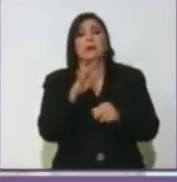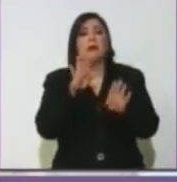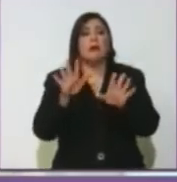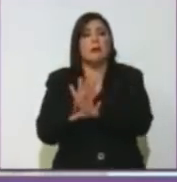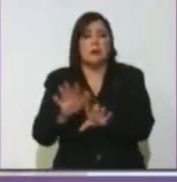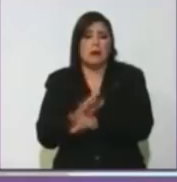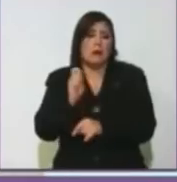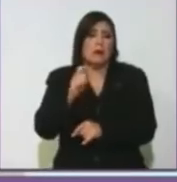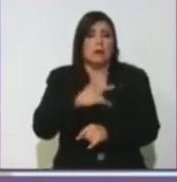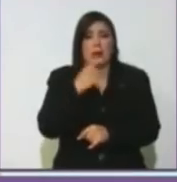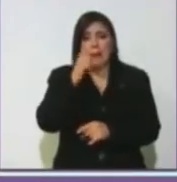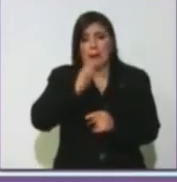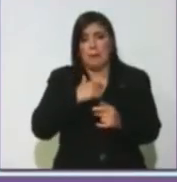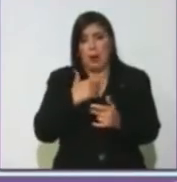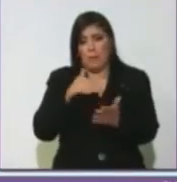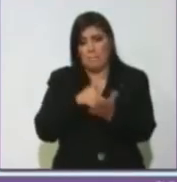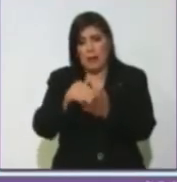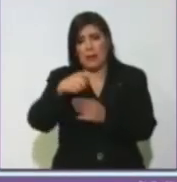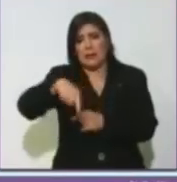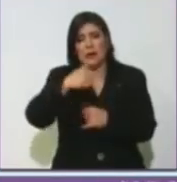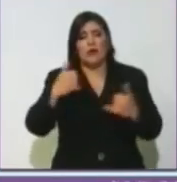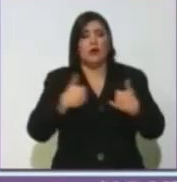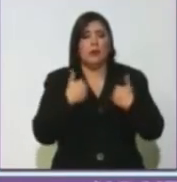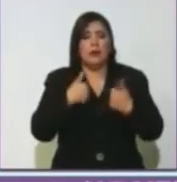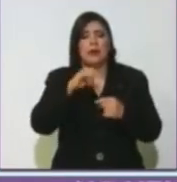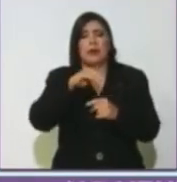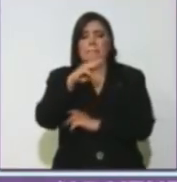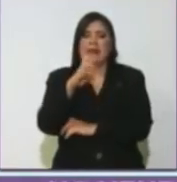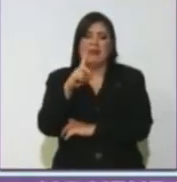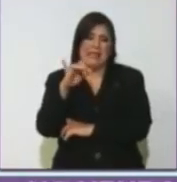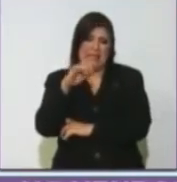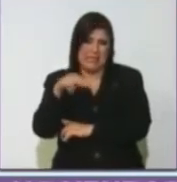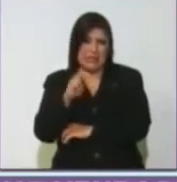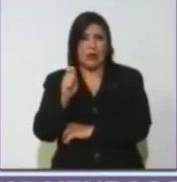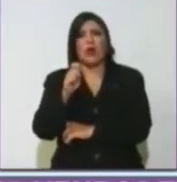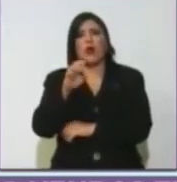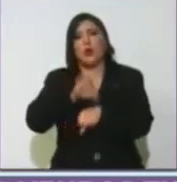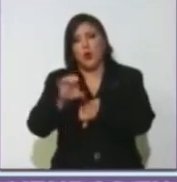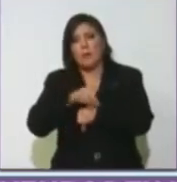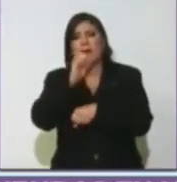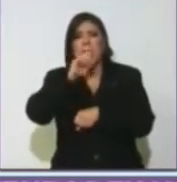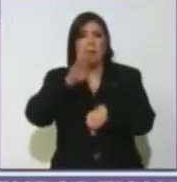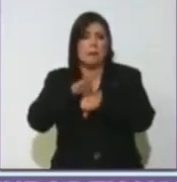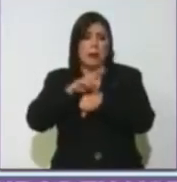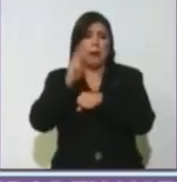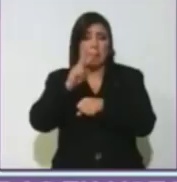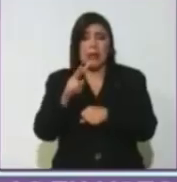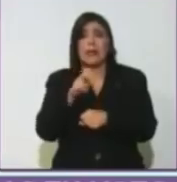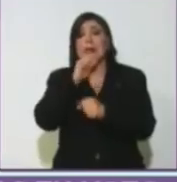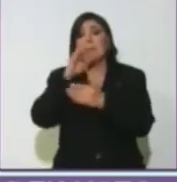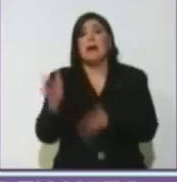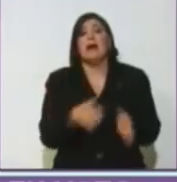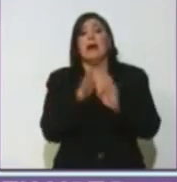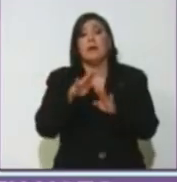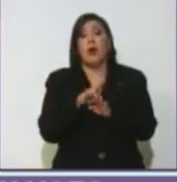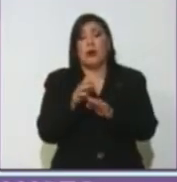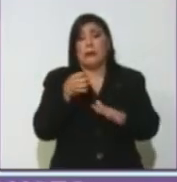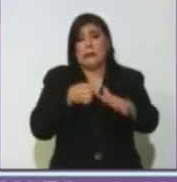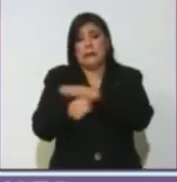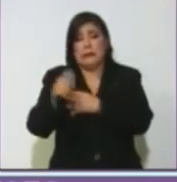jóvenes como se demostró en medellín colombia y brasil los reclusorios tenemos que romper